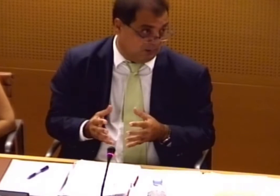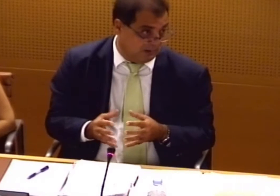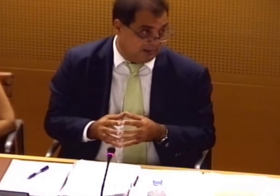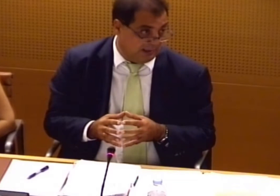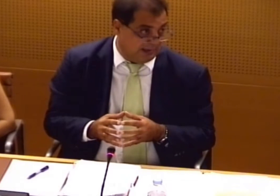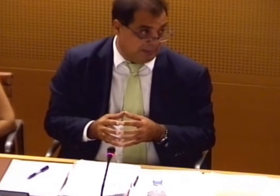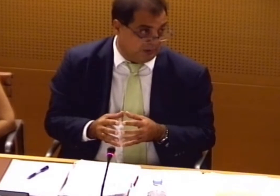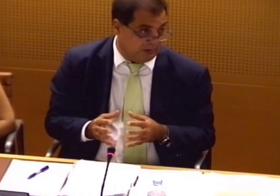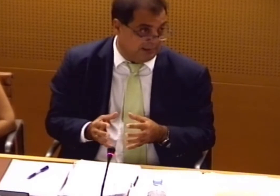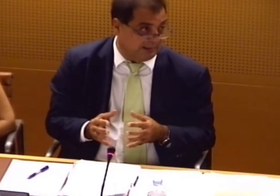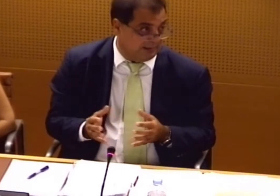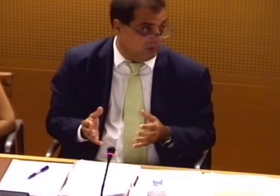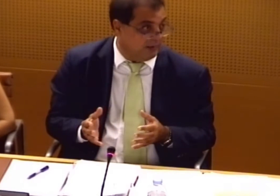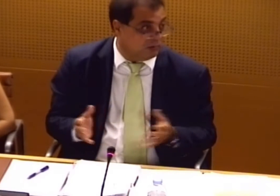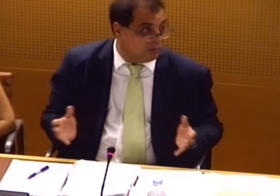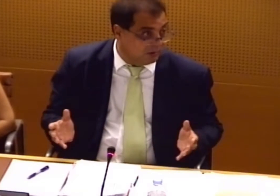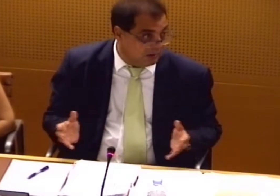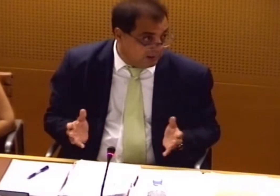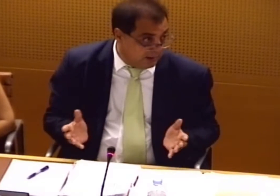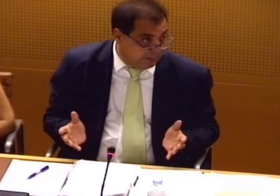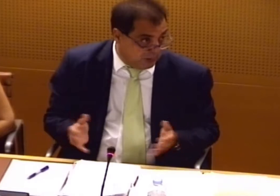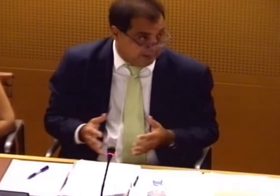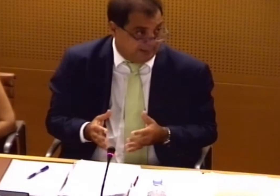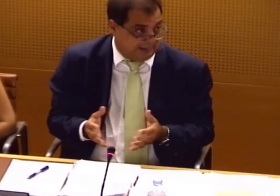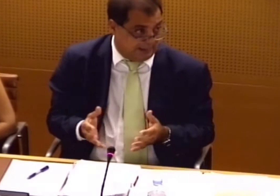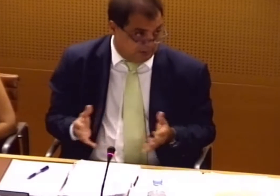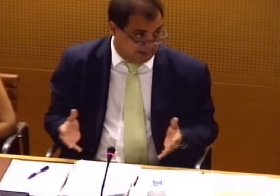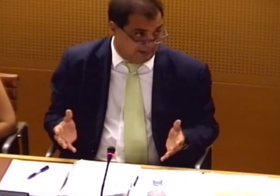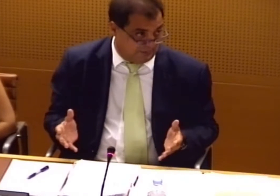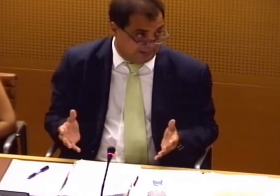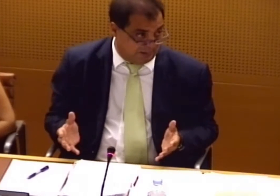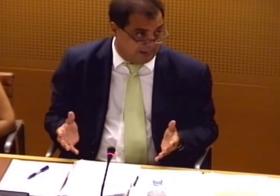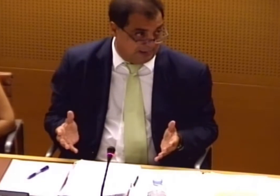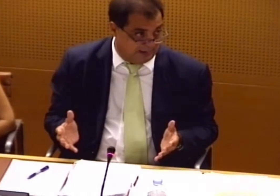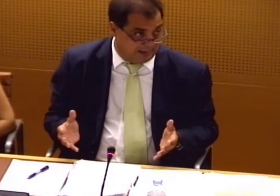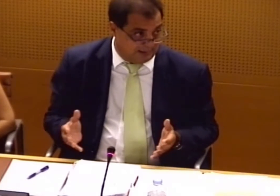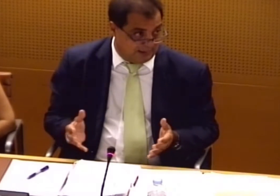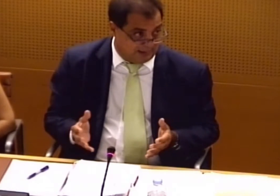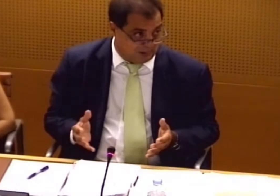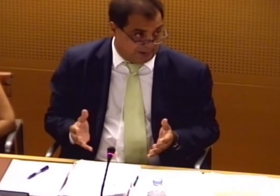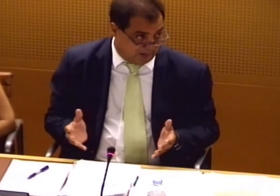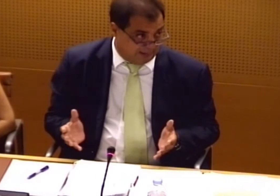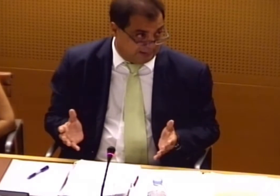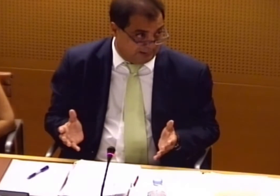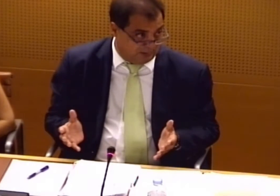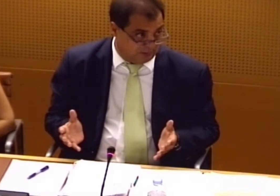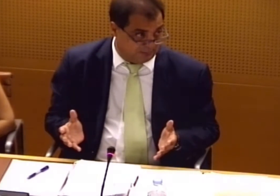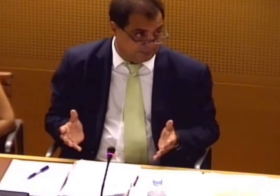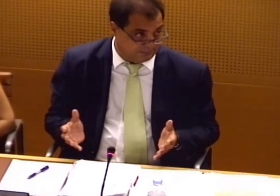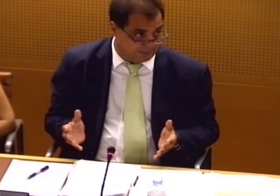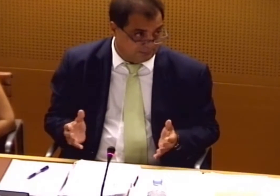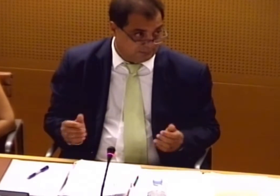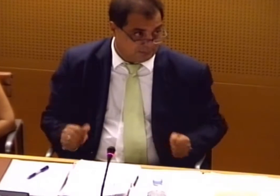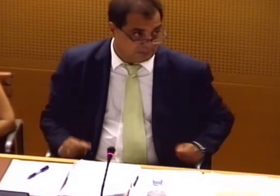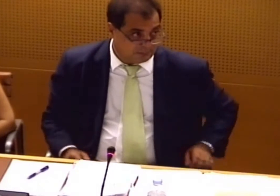o salvado en el pleno siguiente. Entiendo que esto, y miro para el secretario, es factible acometerlo en este sentido.